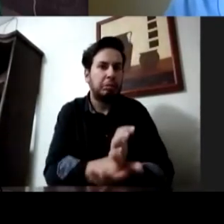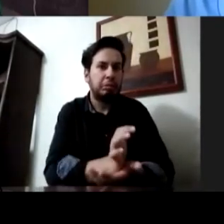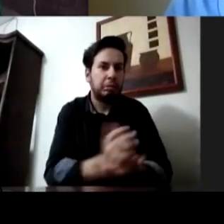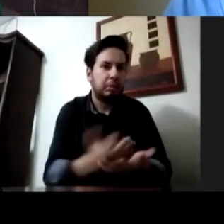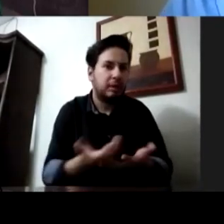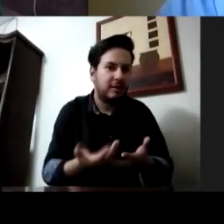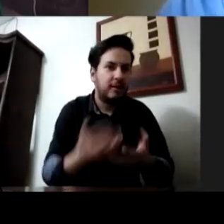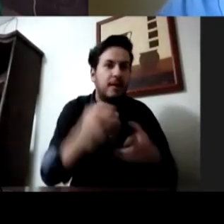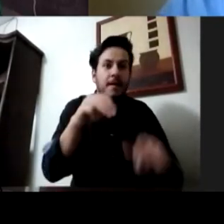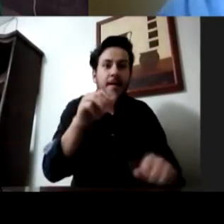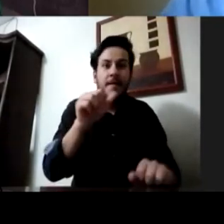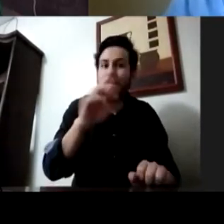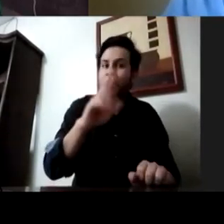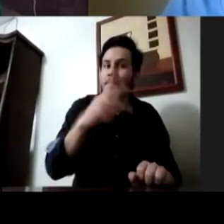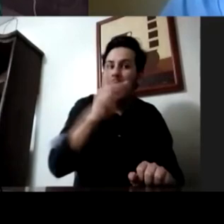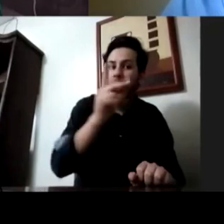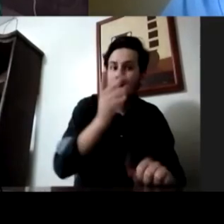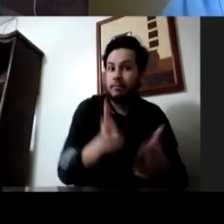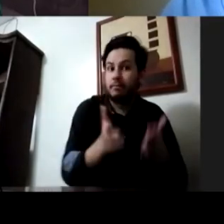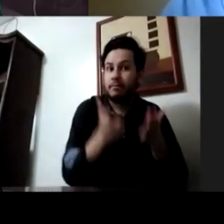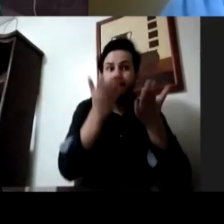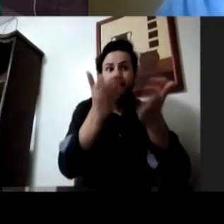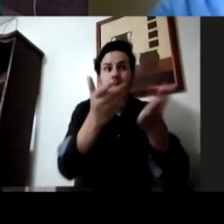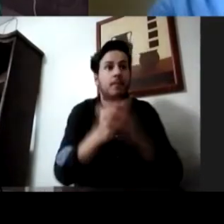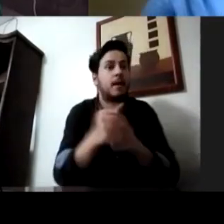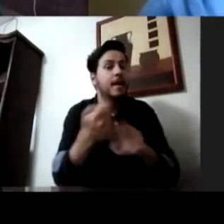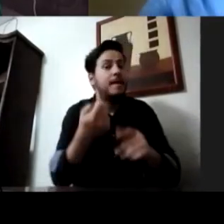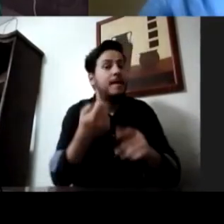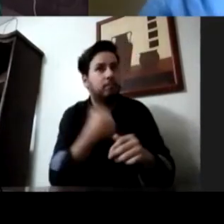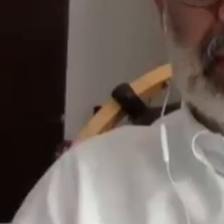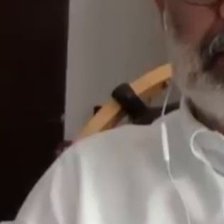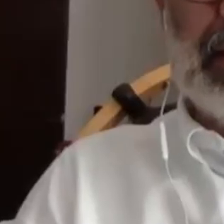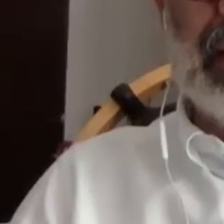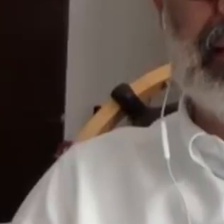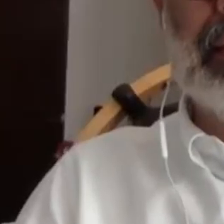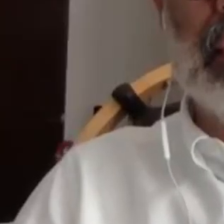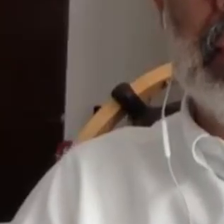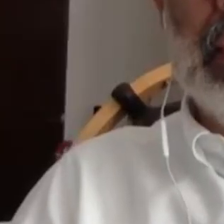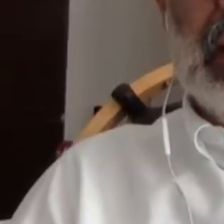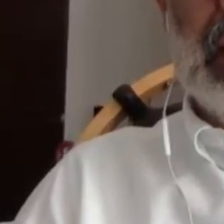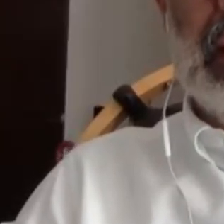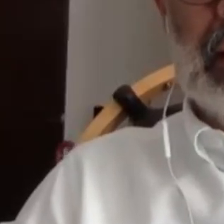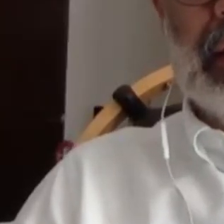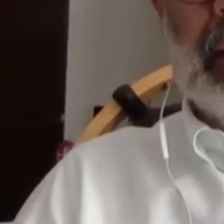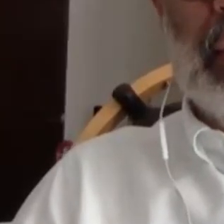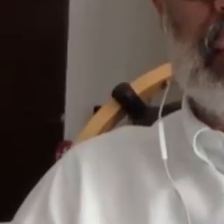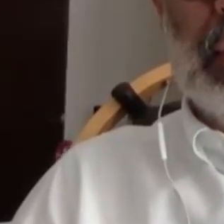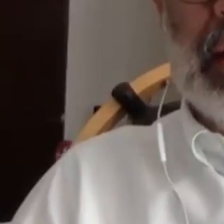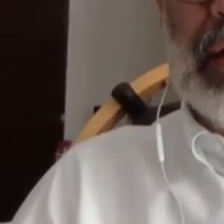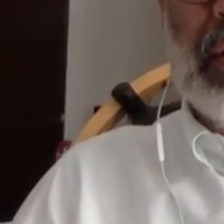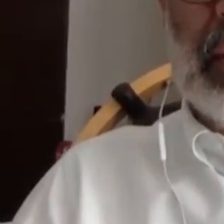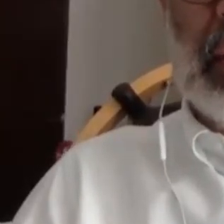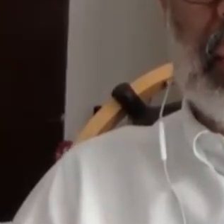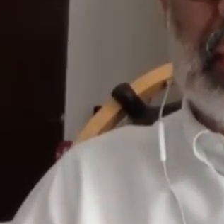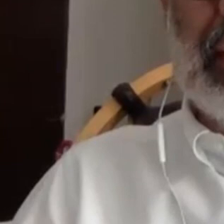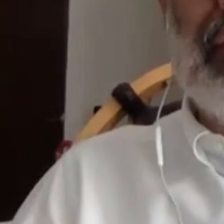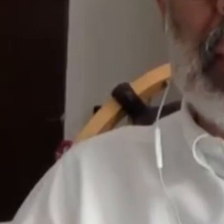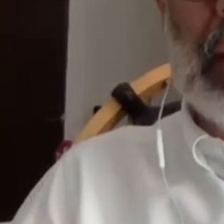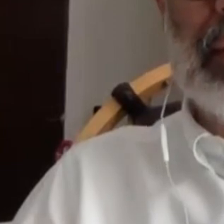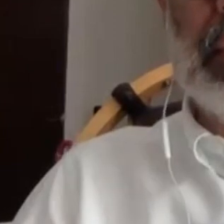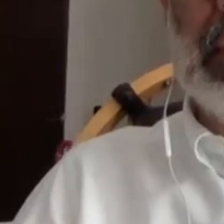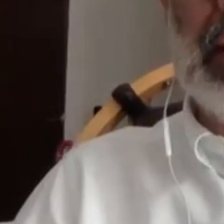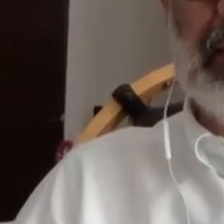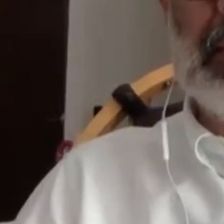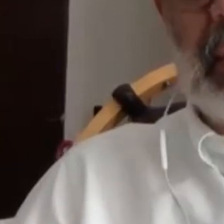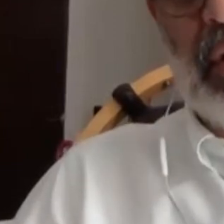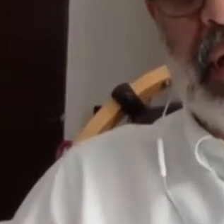Mark, mencionaste en tu primera intervención, y evidentemente es tu tema de especialización y de trabajo cotidiano, lo de